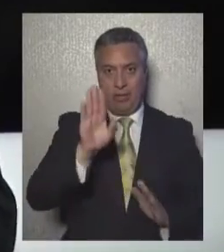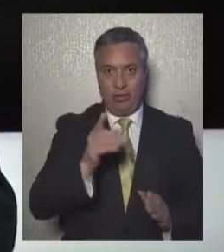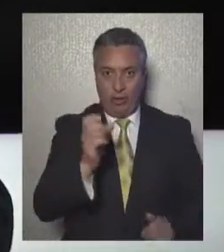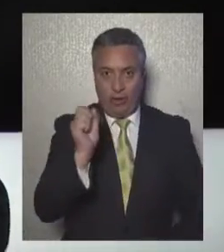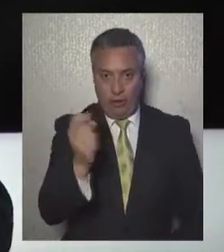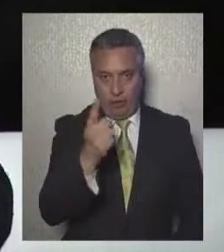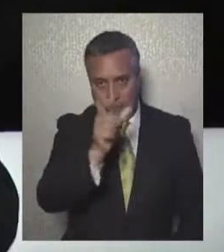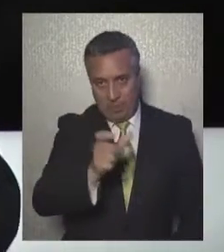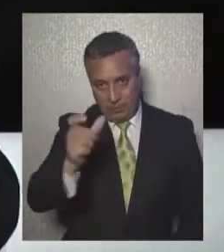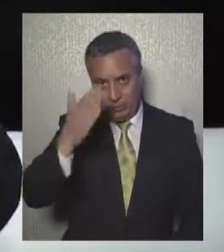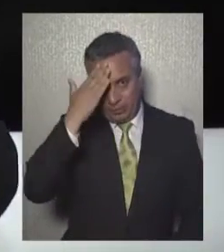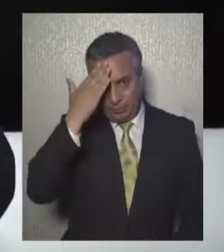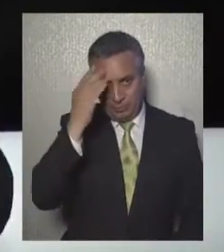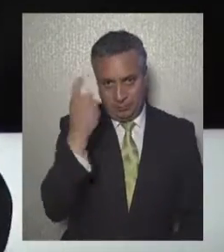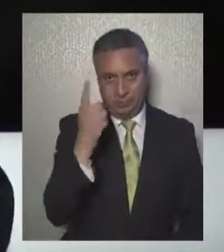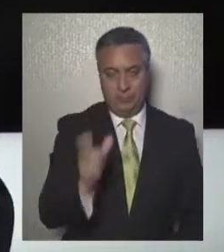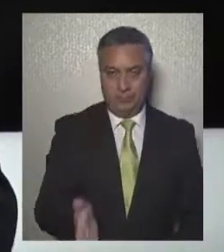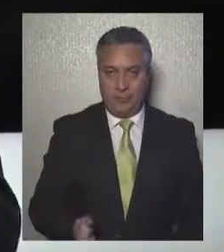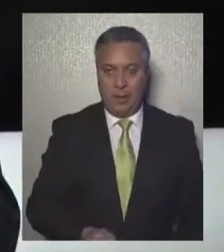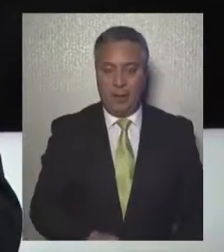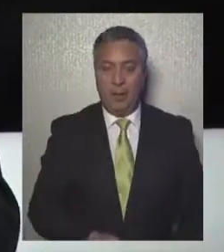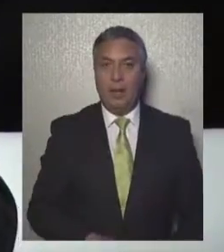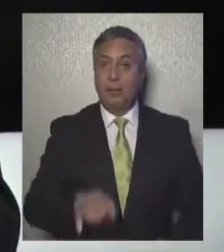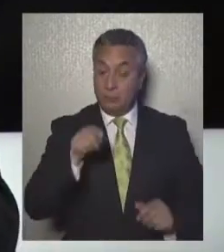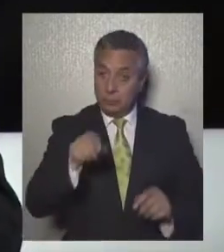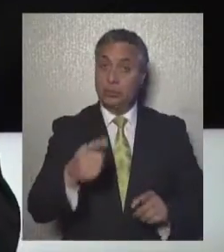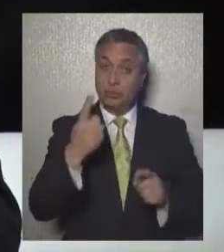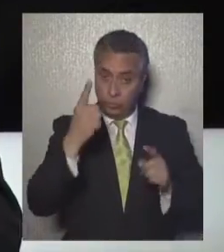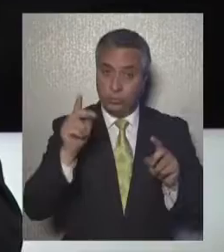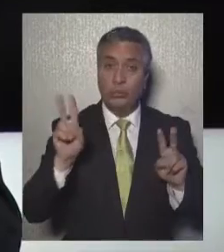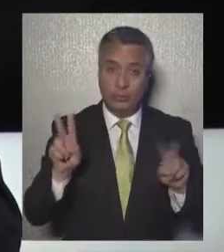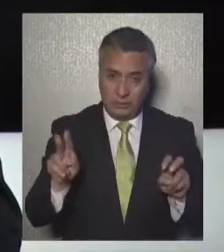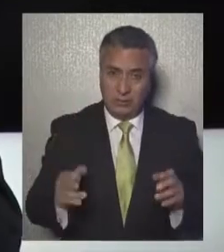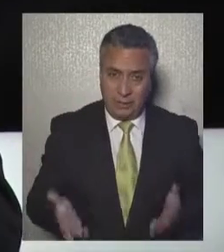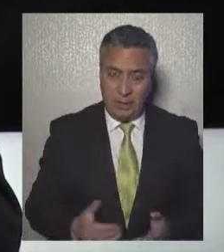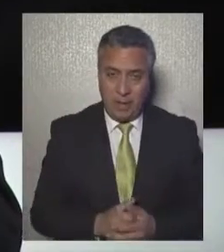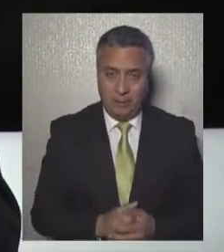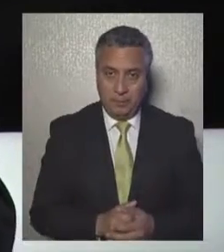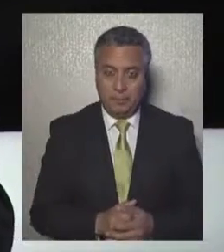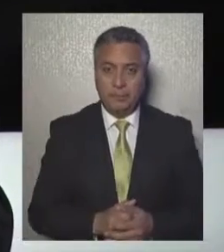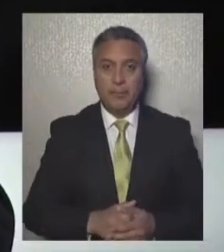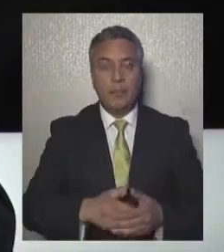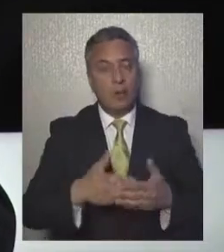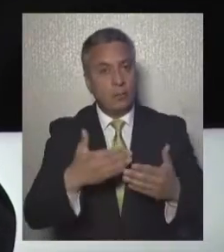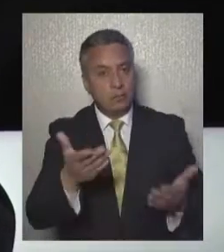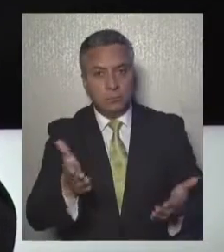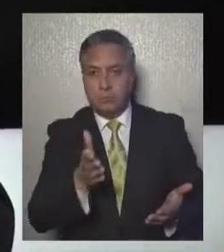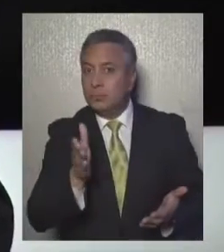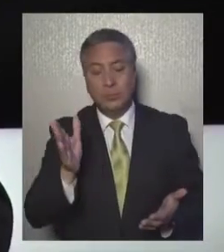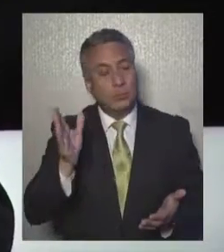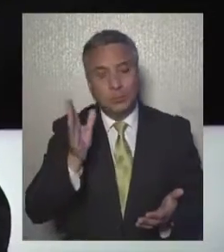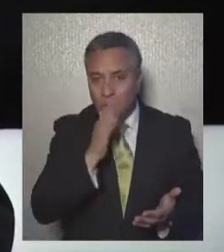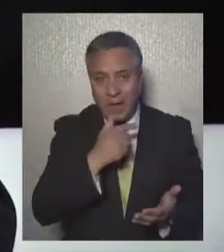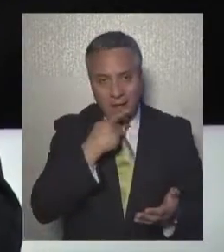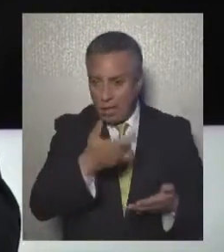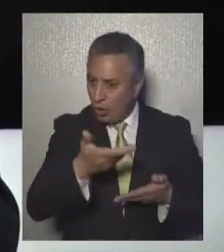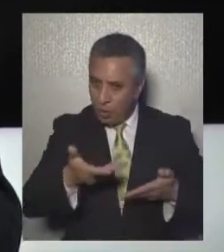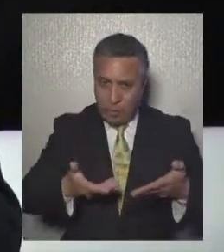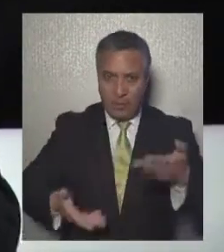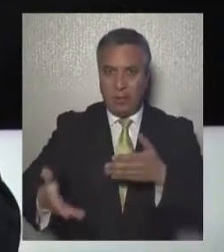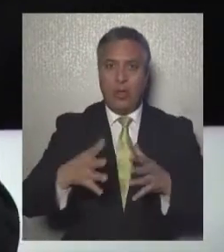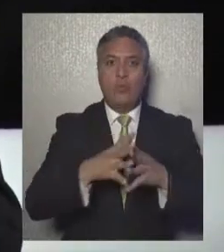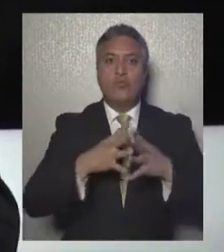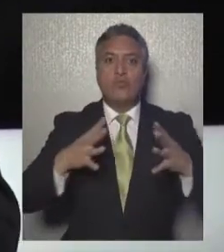Y por lo tanto ahí tenemos un tema. Desafortunadamente no hay una visión compartida, aunque hay muchos